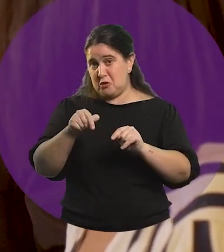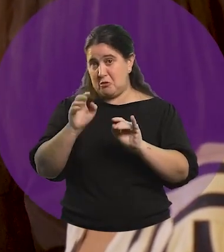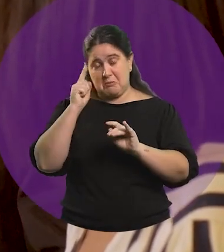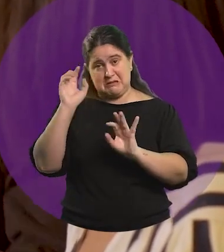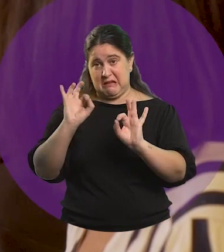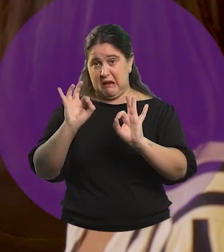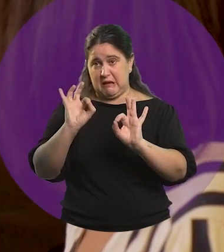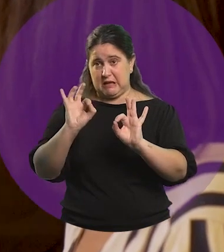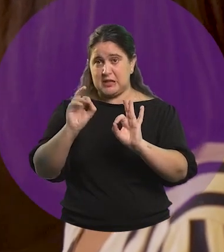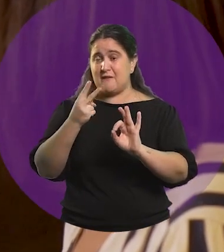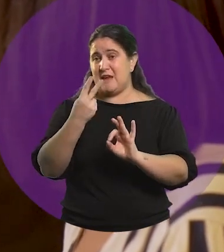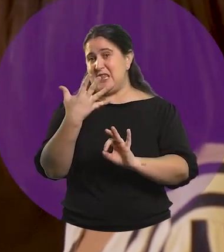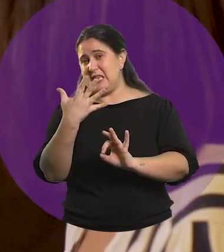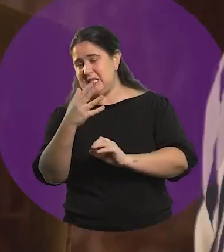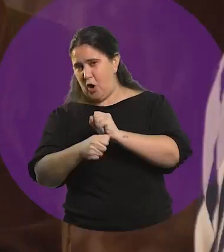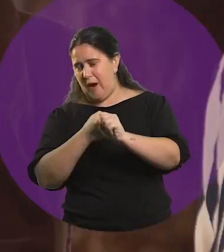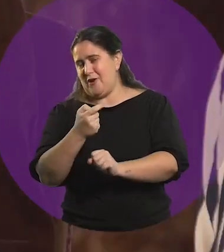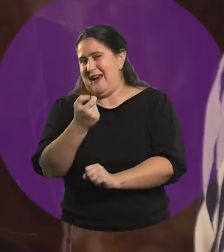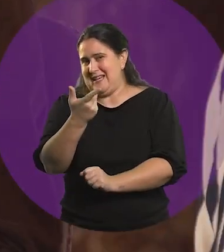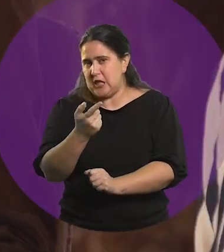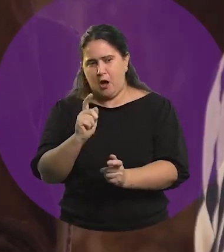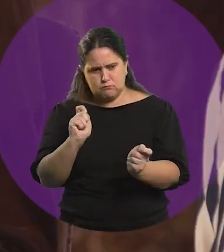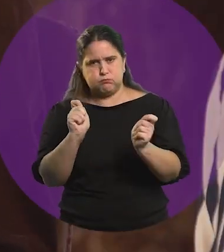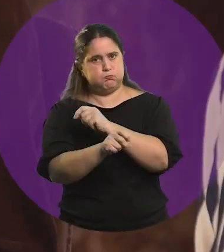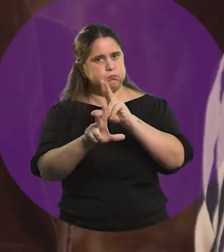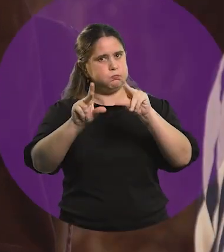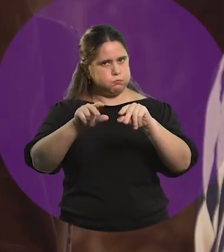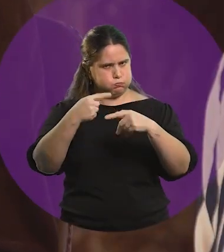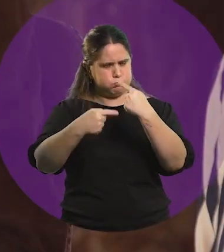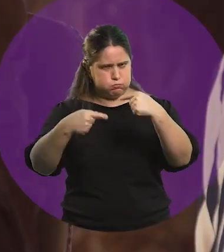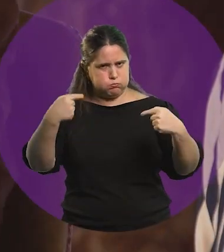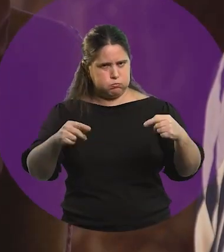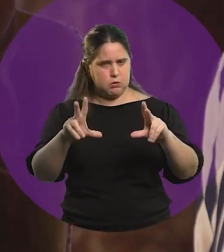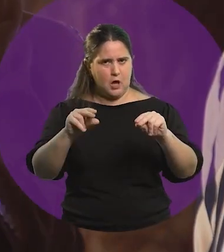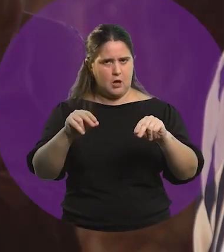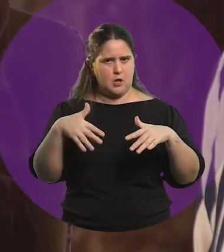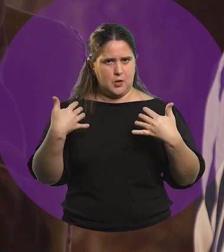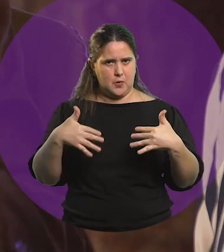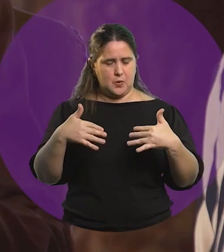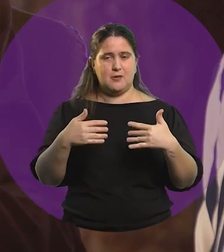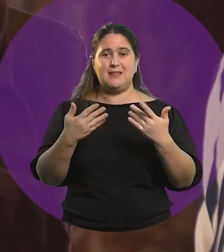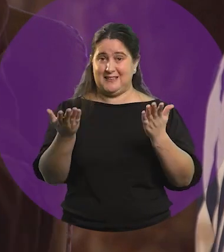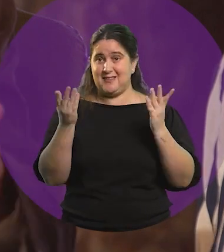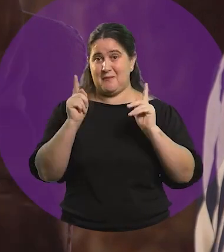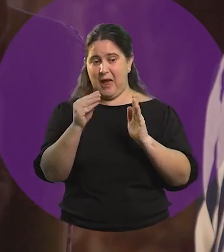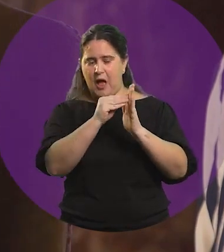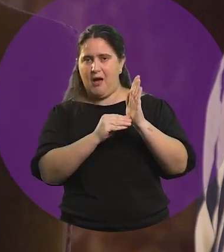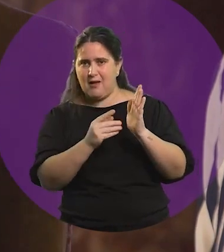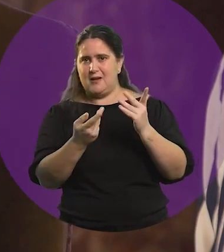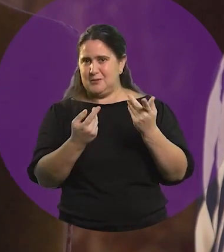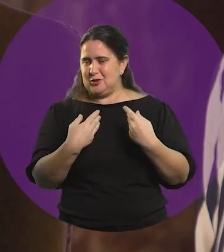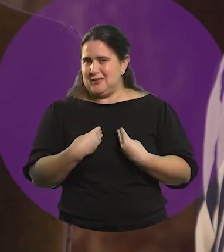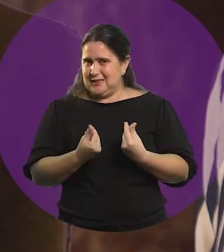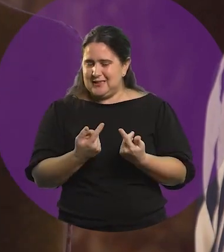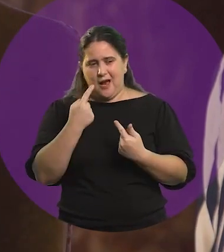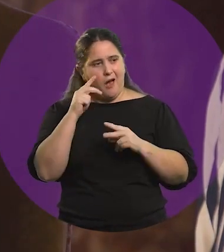estos 25 años, déjenme redondear, han cambiado un montón de cosas. Y sucede, está en agenda, se está